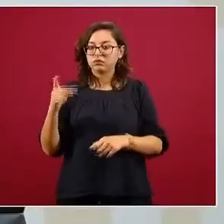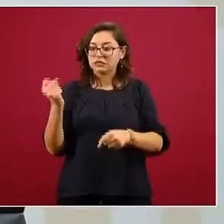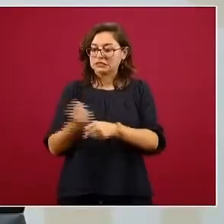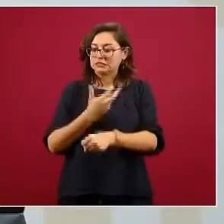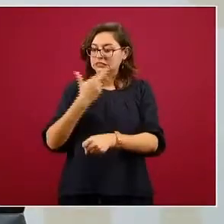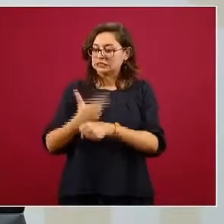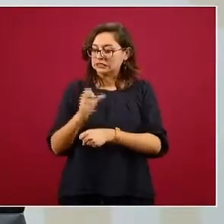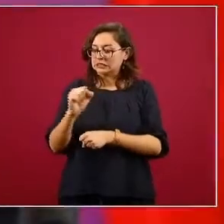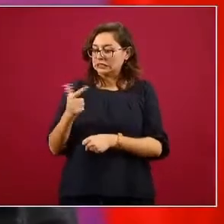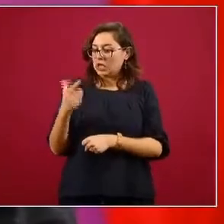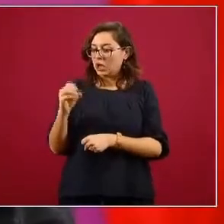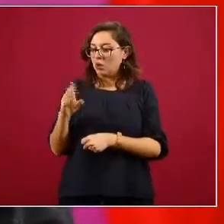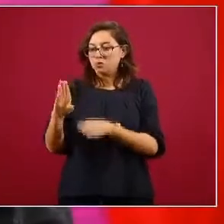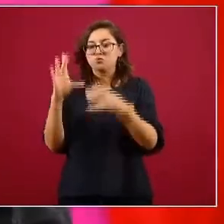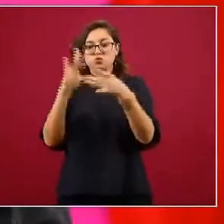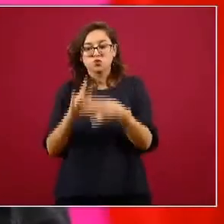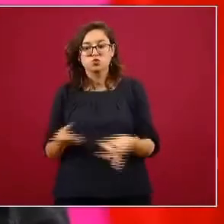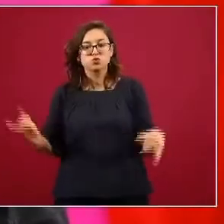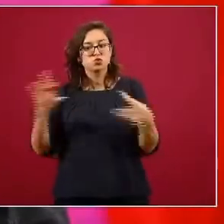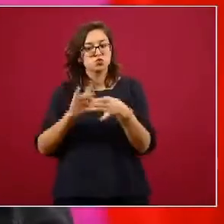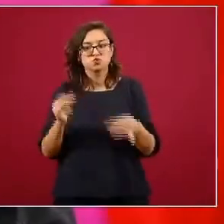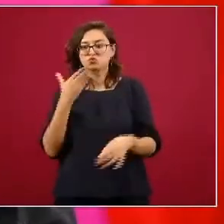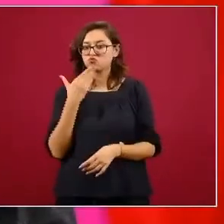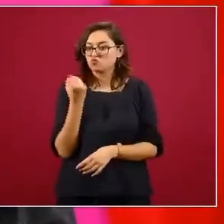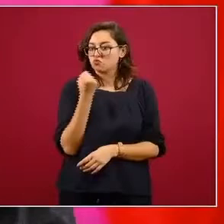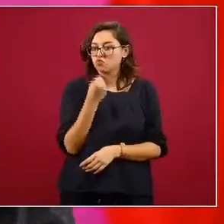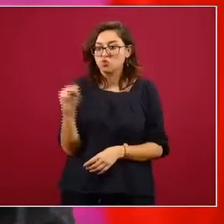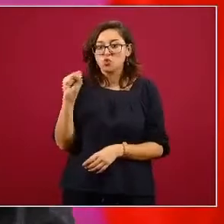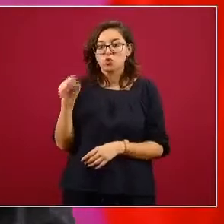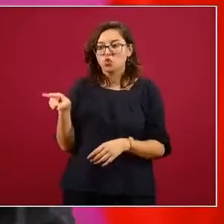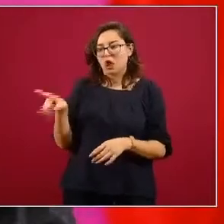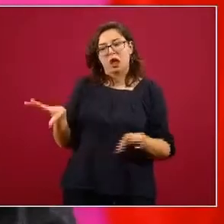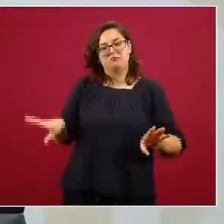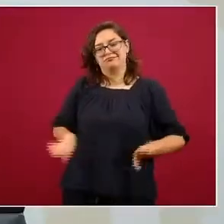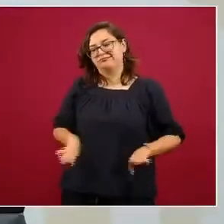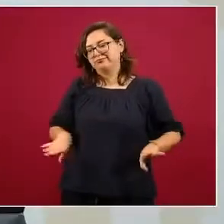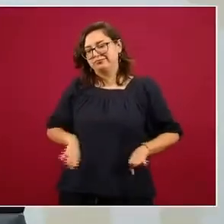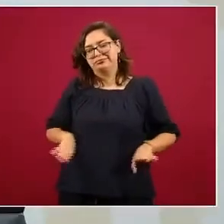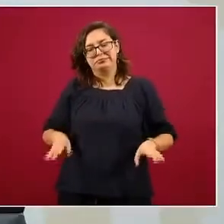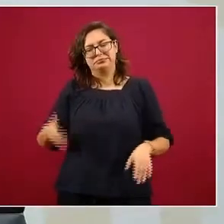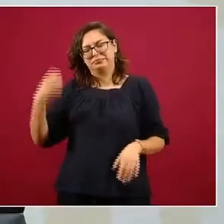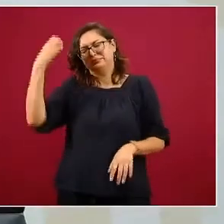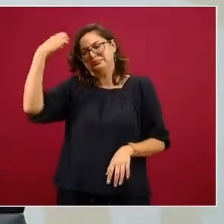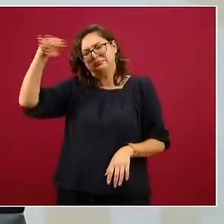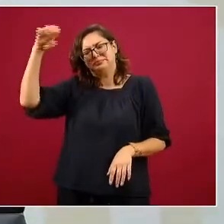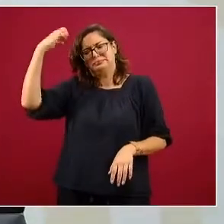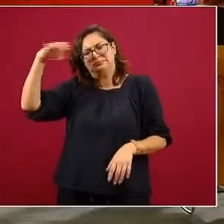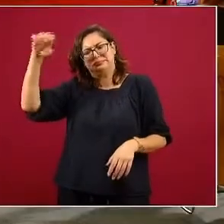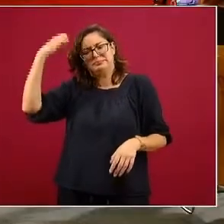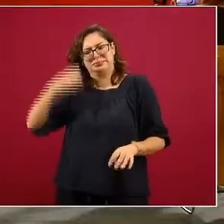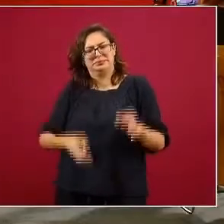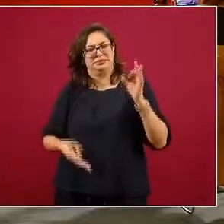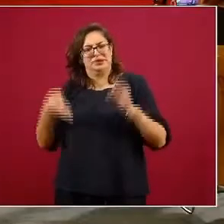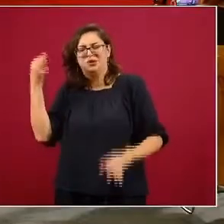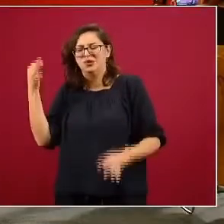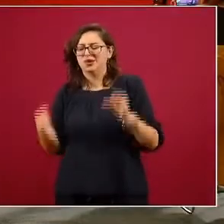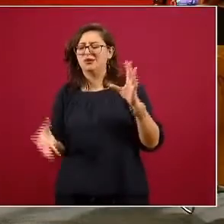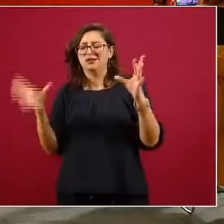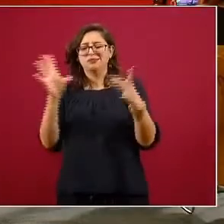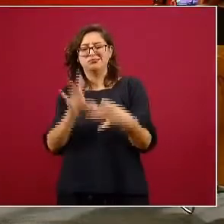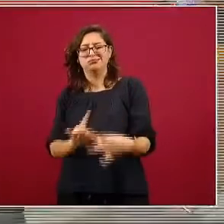secretaria de Gobernación, obviamente una persona docta en el derecho, con una enorme experiencia como ministra, y